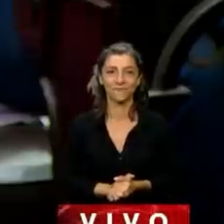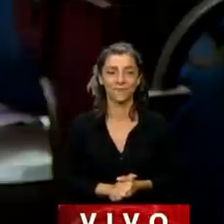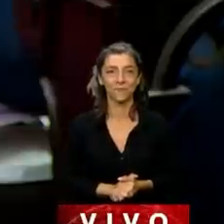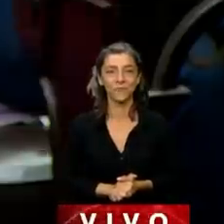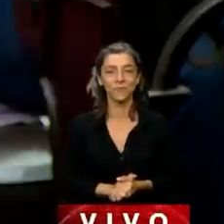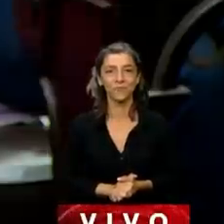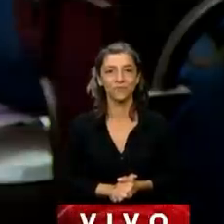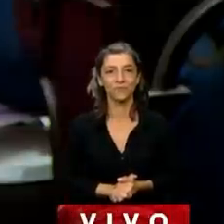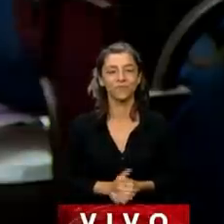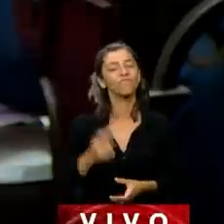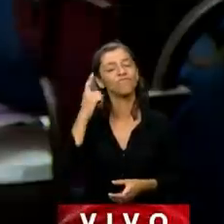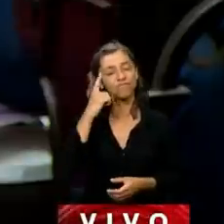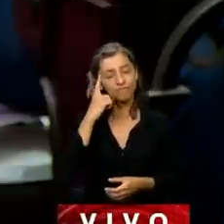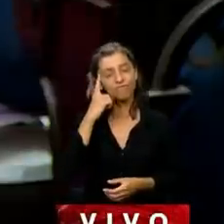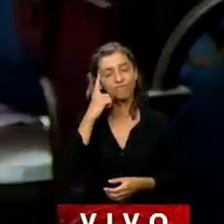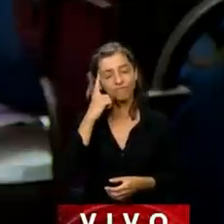Creo también...